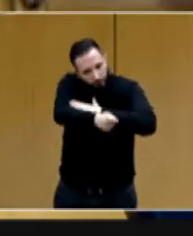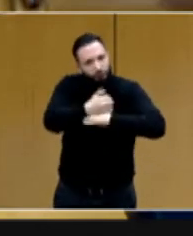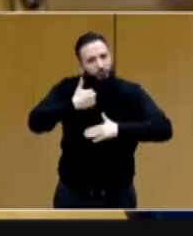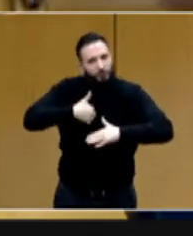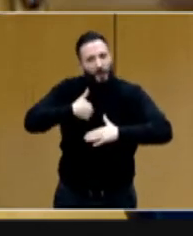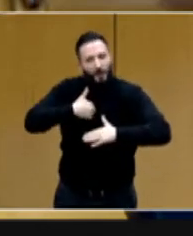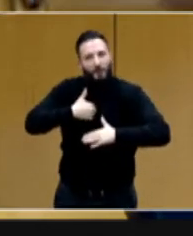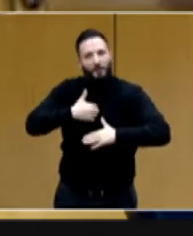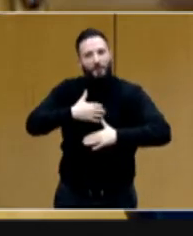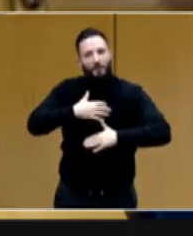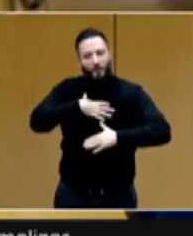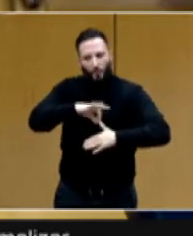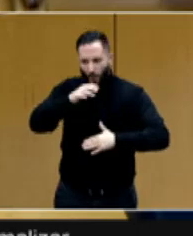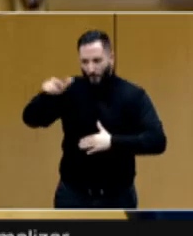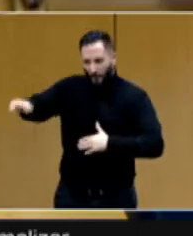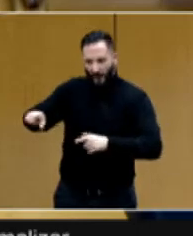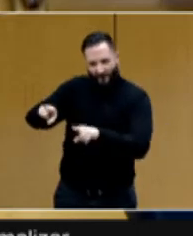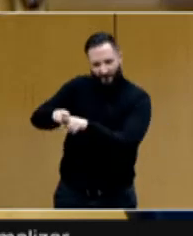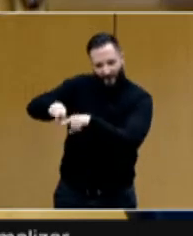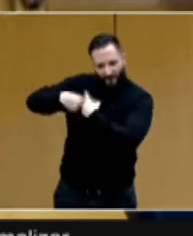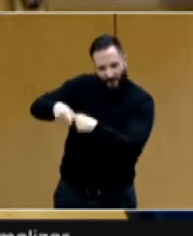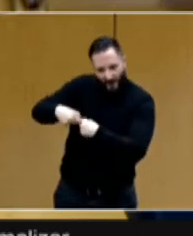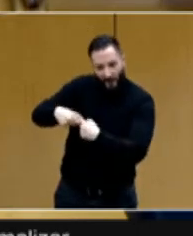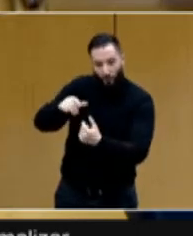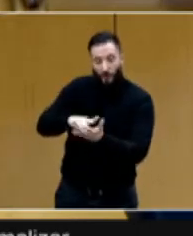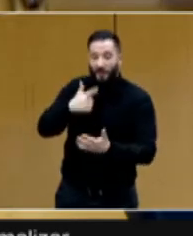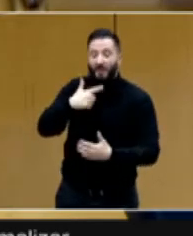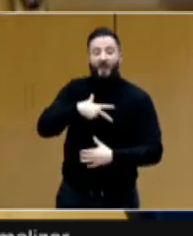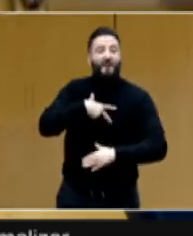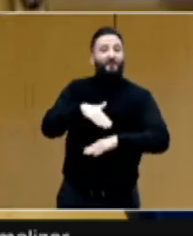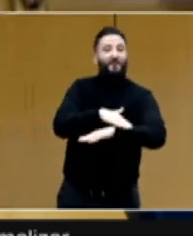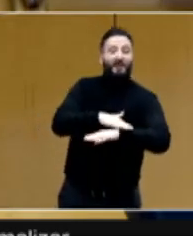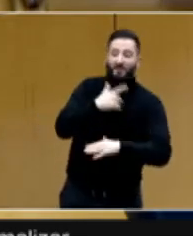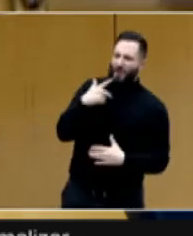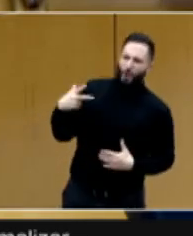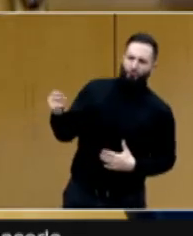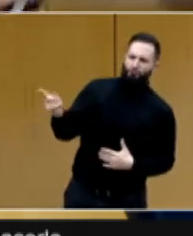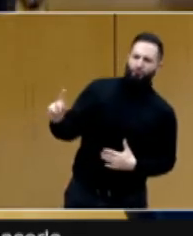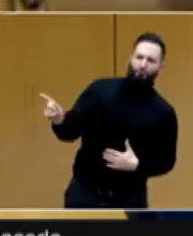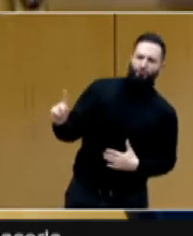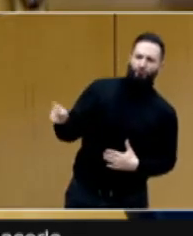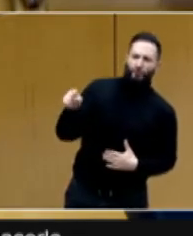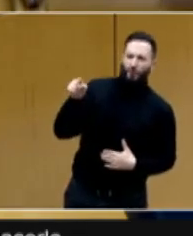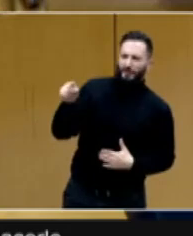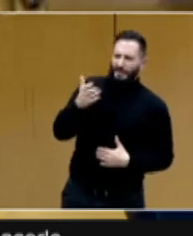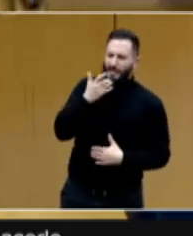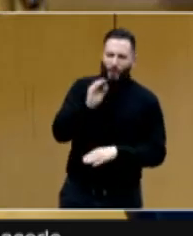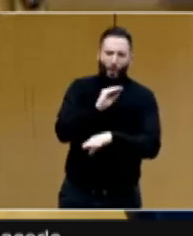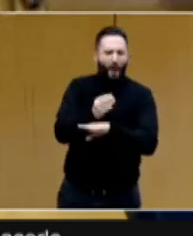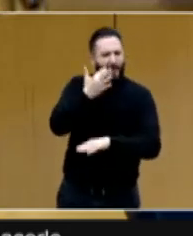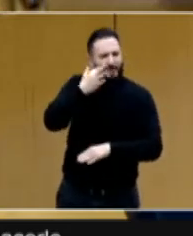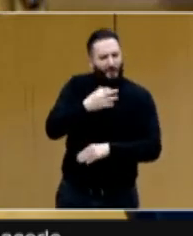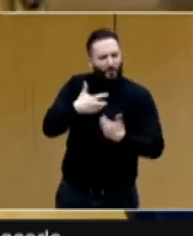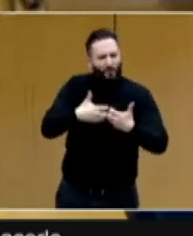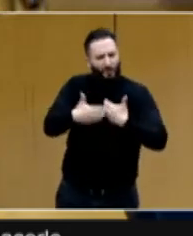legitimados para hacerlo como parientes se encuentran que por ejemplo fiscalía les dicen no no si la guardia hecho funciona usted no puede pedir ser nombrado asistente